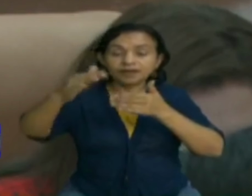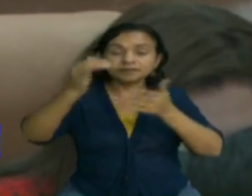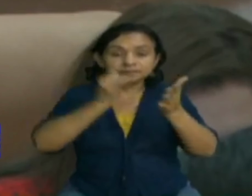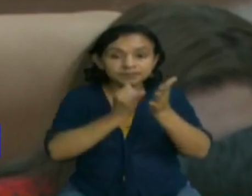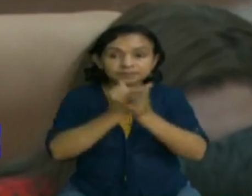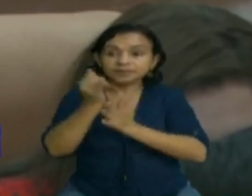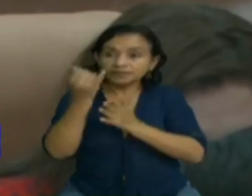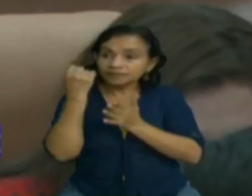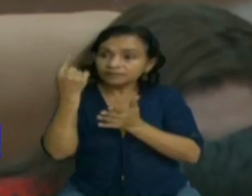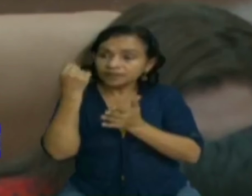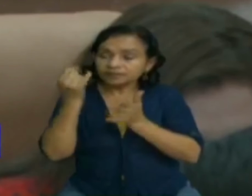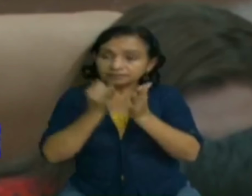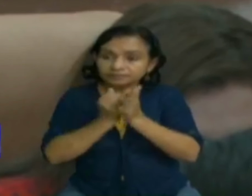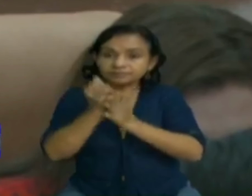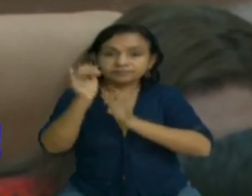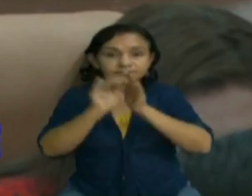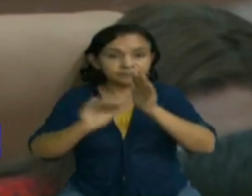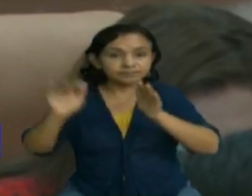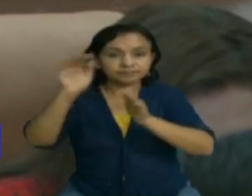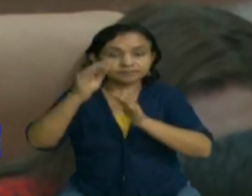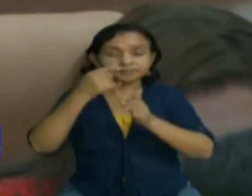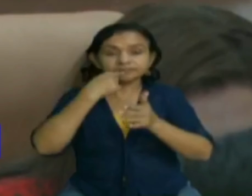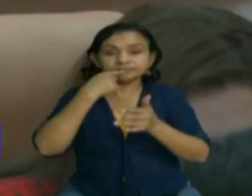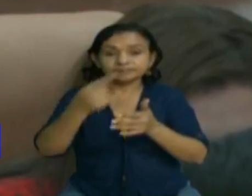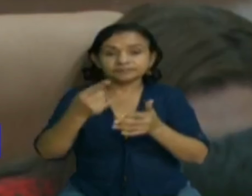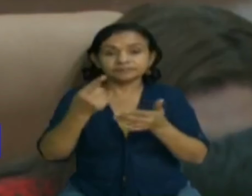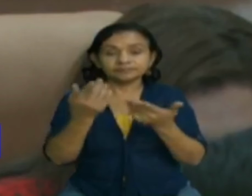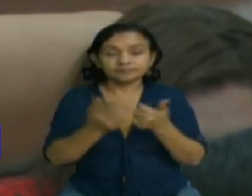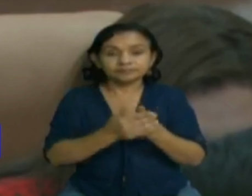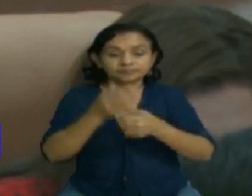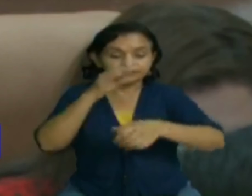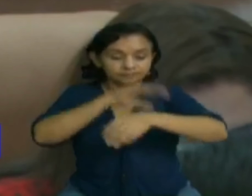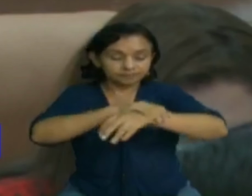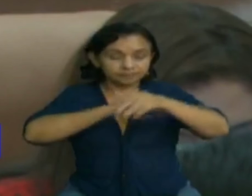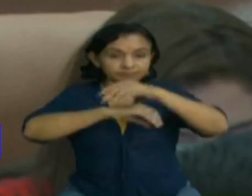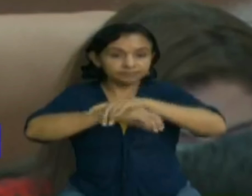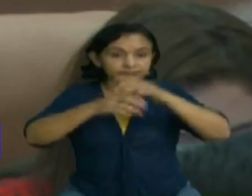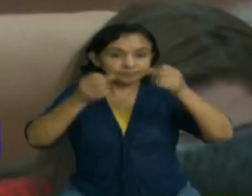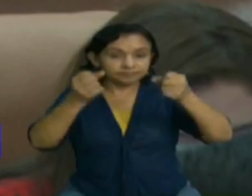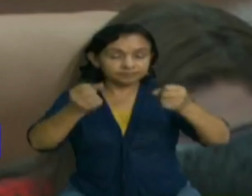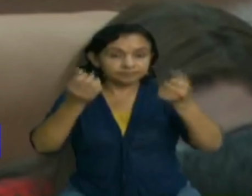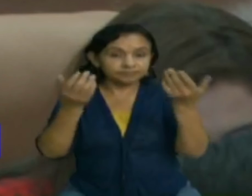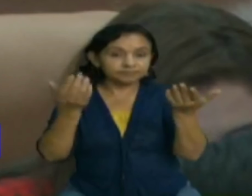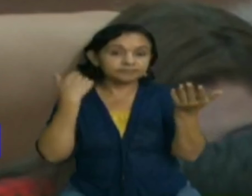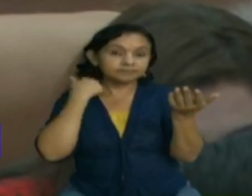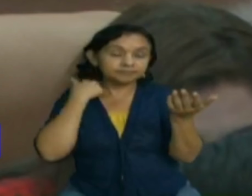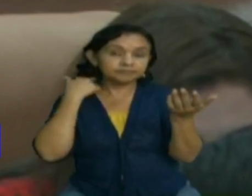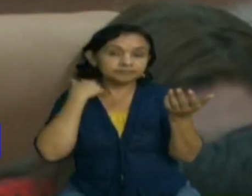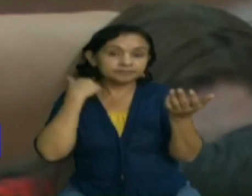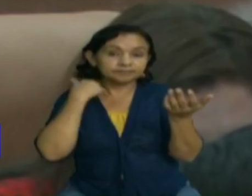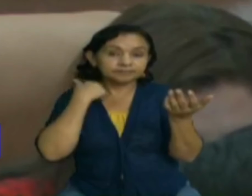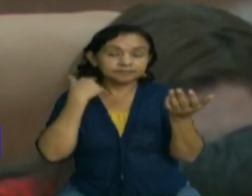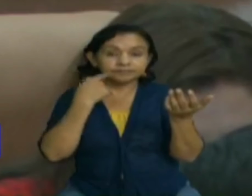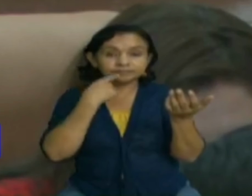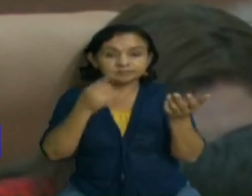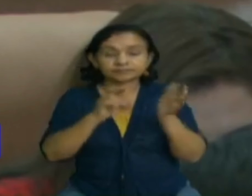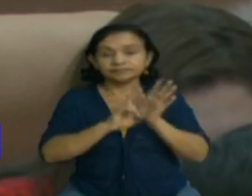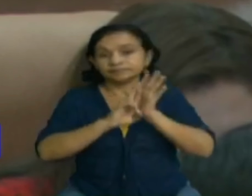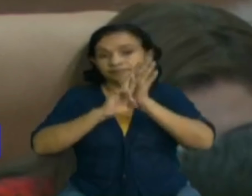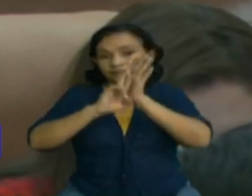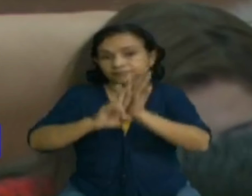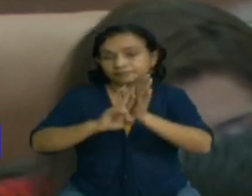investigar y que se dicte una detención judicial siempre que se considere que los resultados